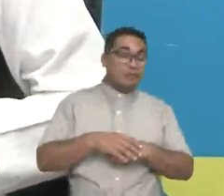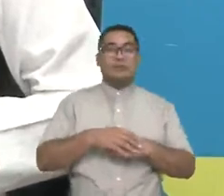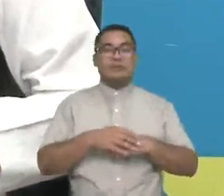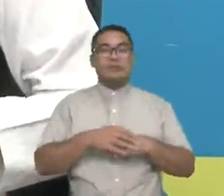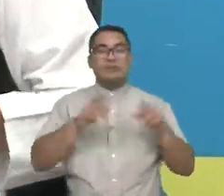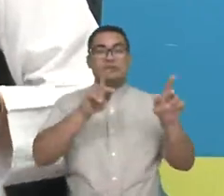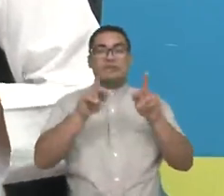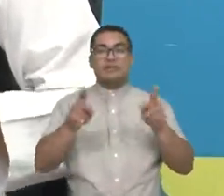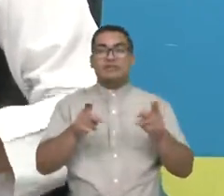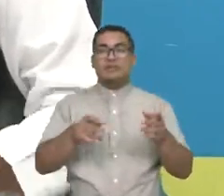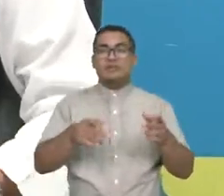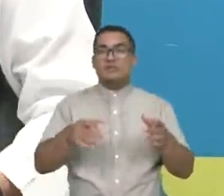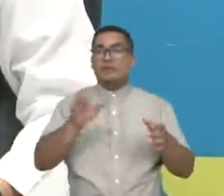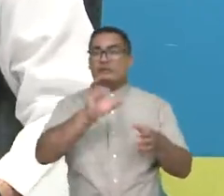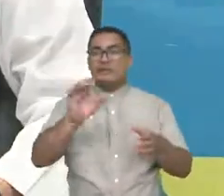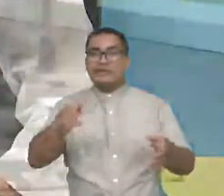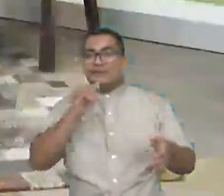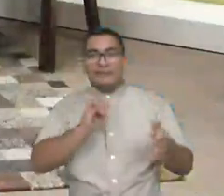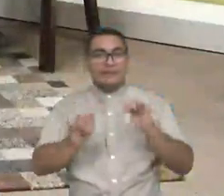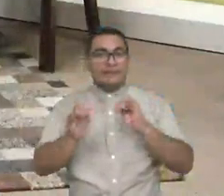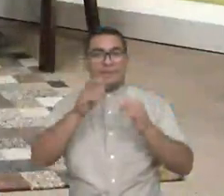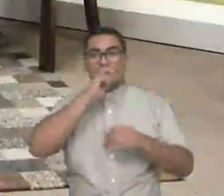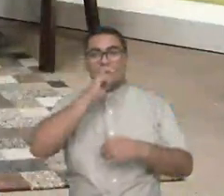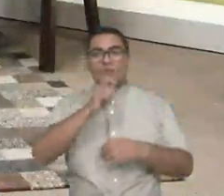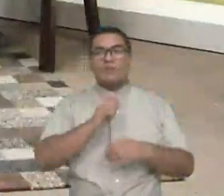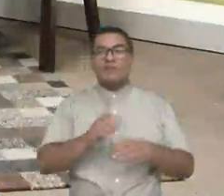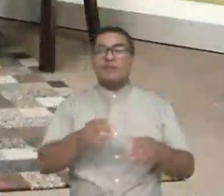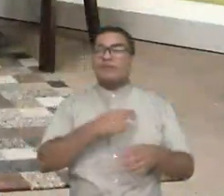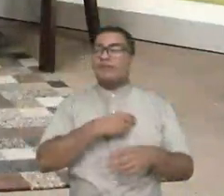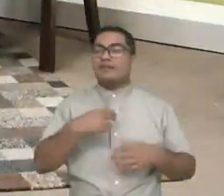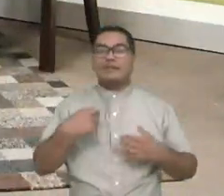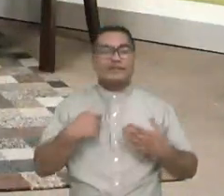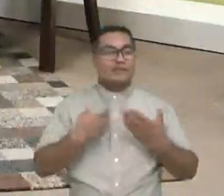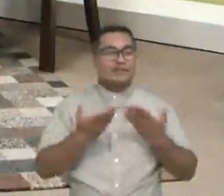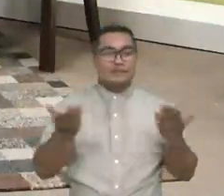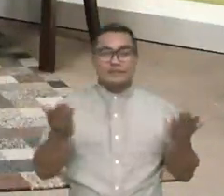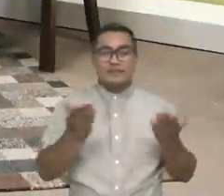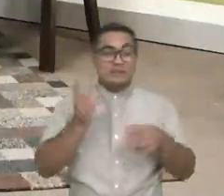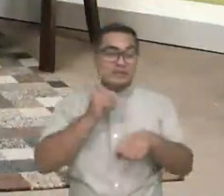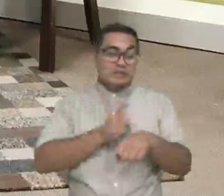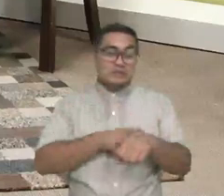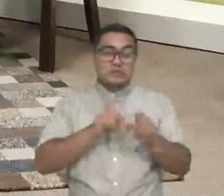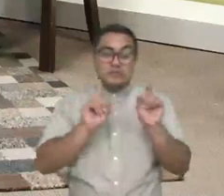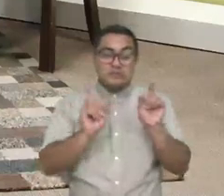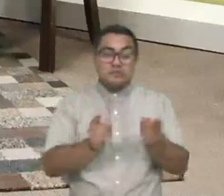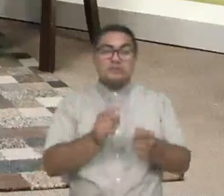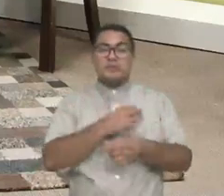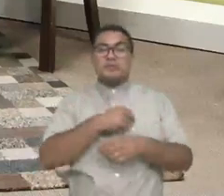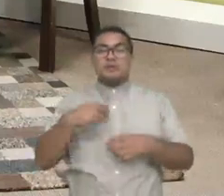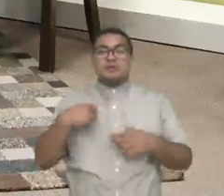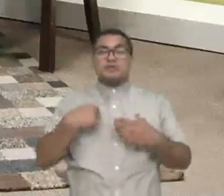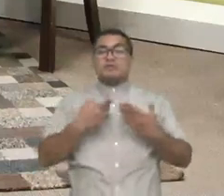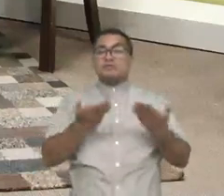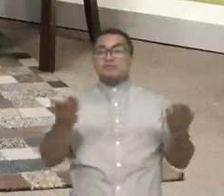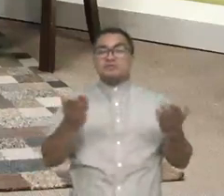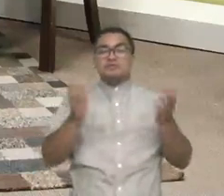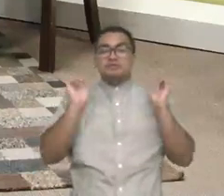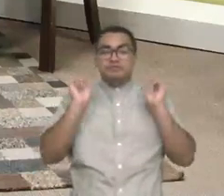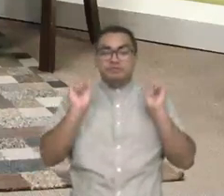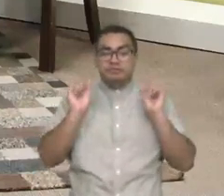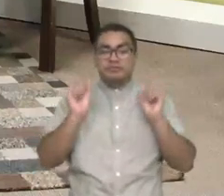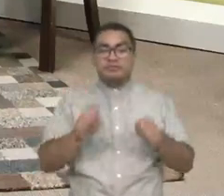de sustancias. ¿Qué podemos hacer para ir concluyendo, licenciada? Lastimamente ya se nos está acabando el tiempo. ¿Qué podemos nosotros